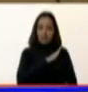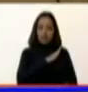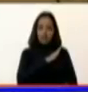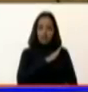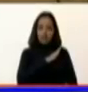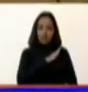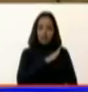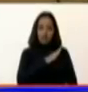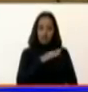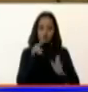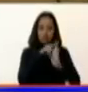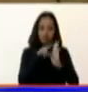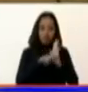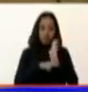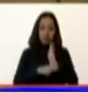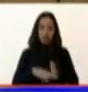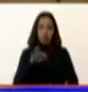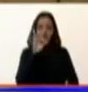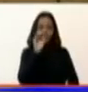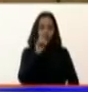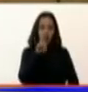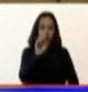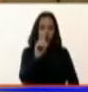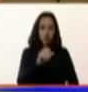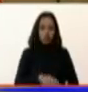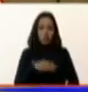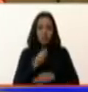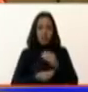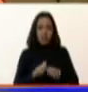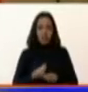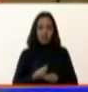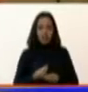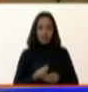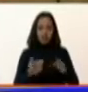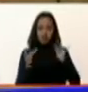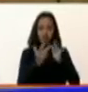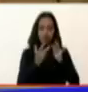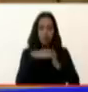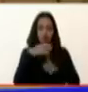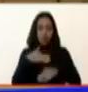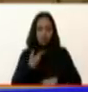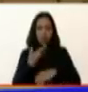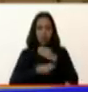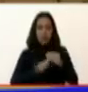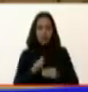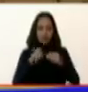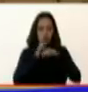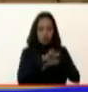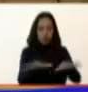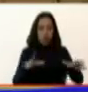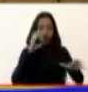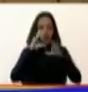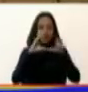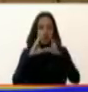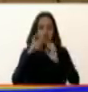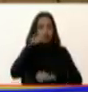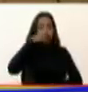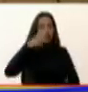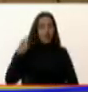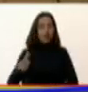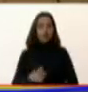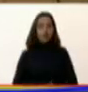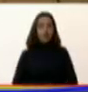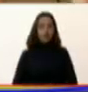Paulo de crear una red, una plataforma que se convirtiera en una red de comunicación popular. Y yo